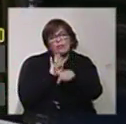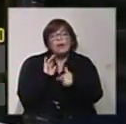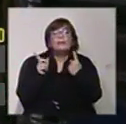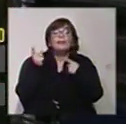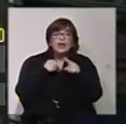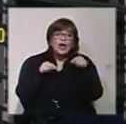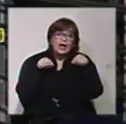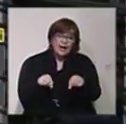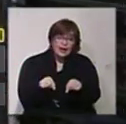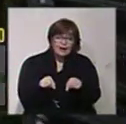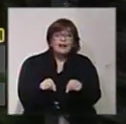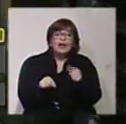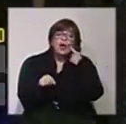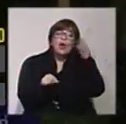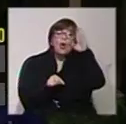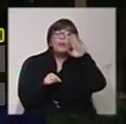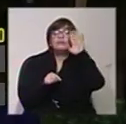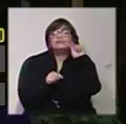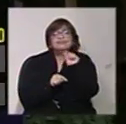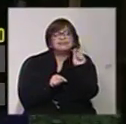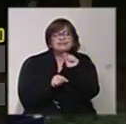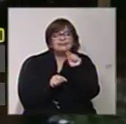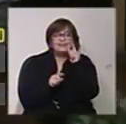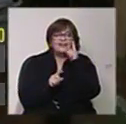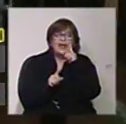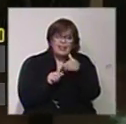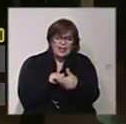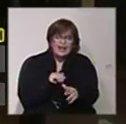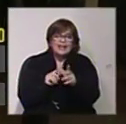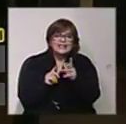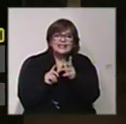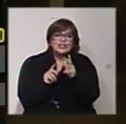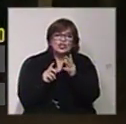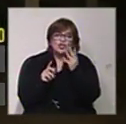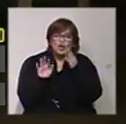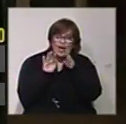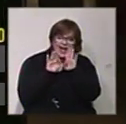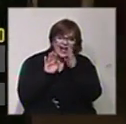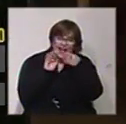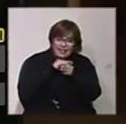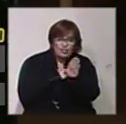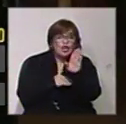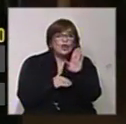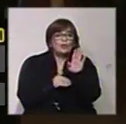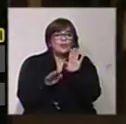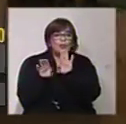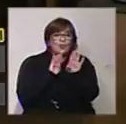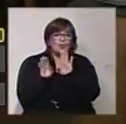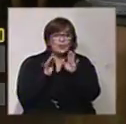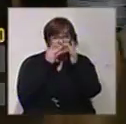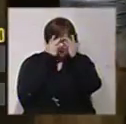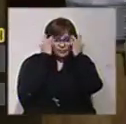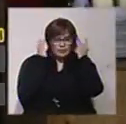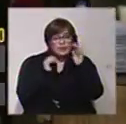vinimos hasta acá a hacerle un pequeño homenaje y nos vamos a encontrar dentro de un ratito. Yo voy a atravesar esta puerta de vidrio, que ahora voy a atravesar como pequeño y un